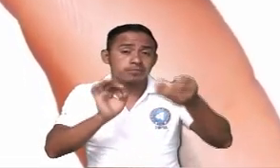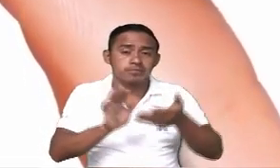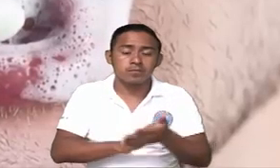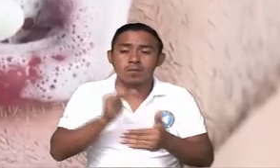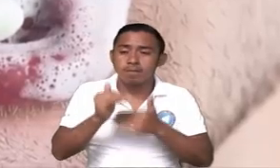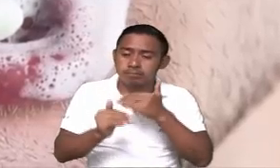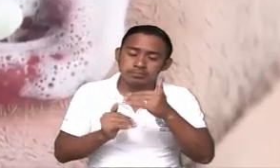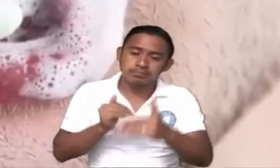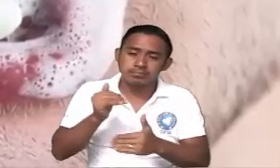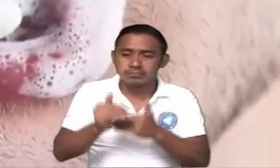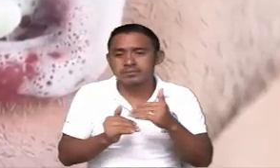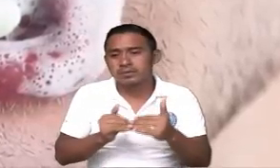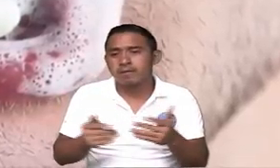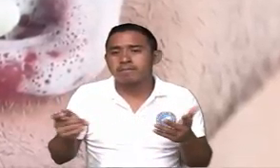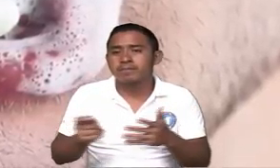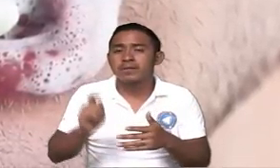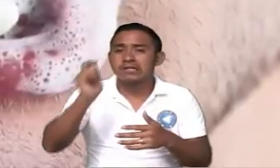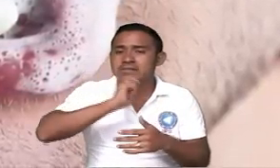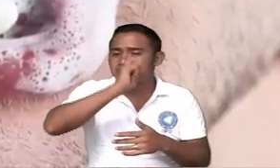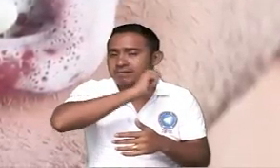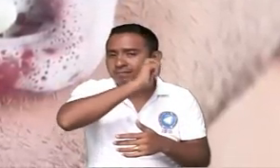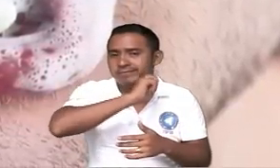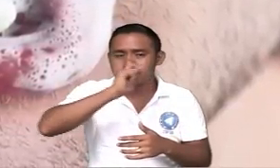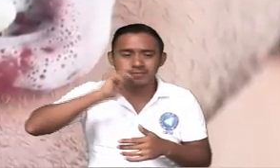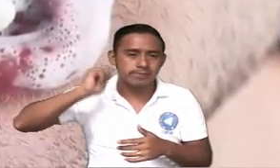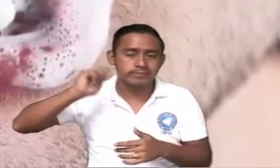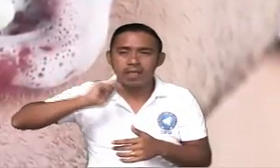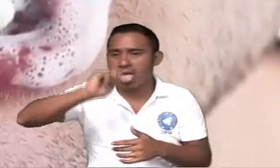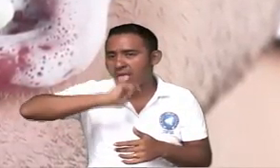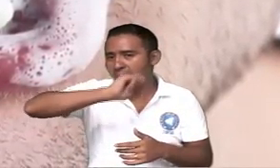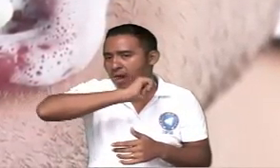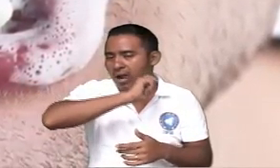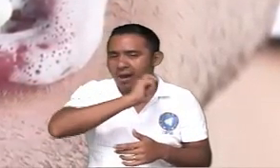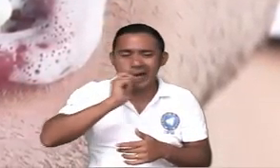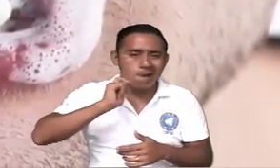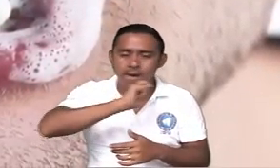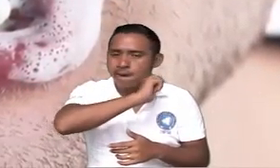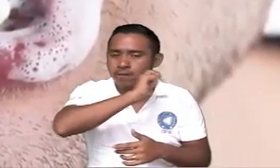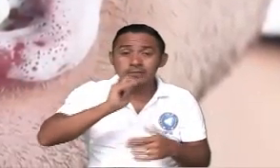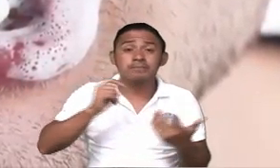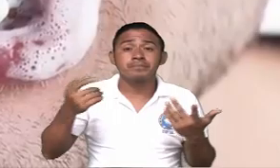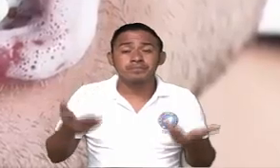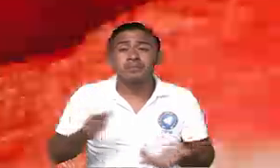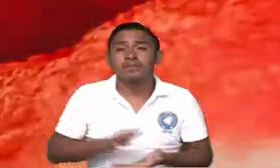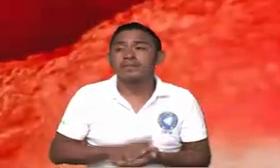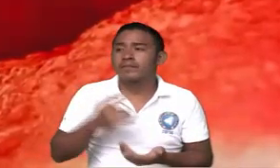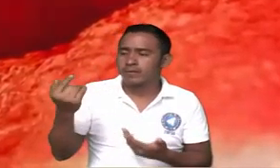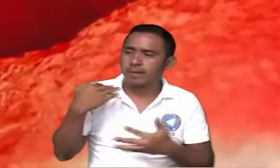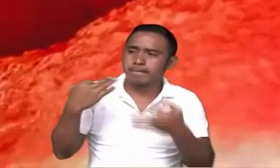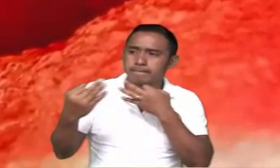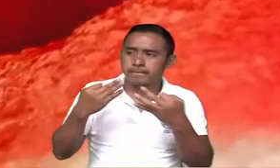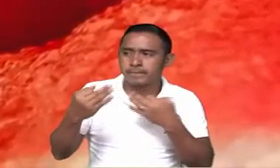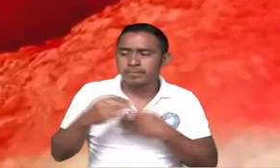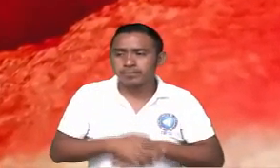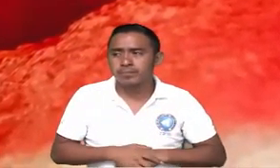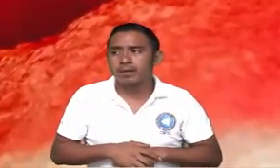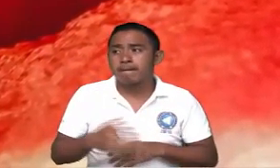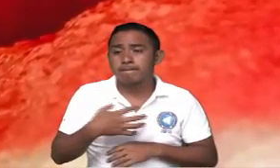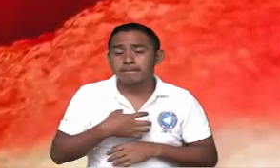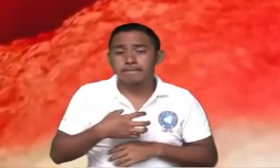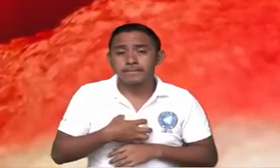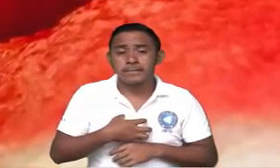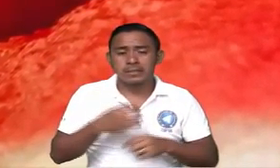proceso debido que nosotros debemos hacer para lavarnos correctamente los dientes. Ella decía que detrás de nuestros dientes se